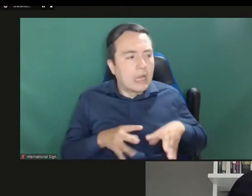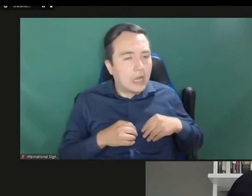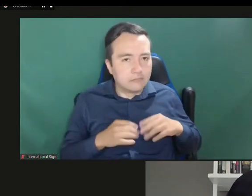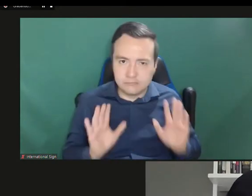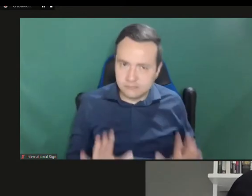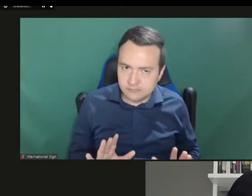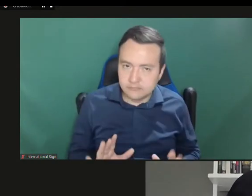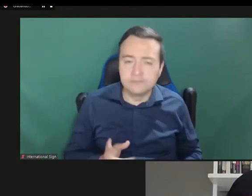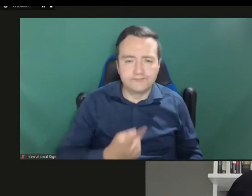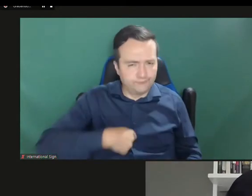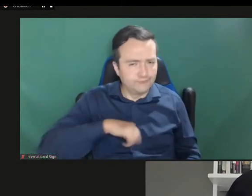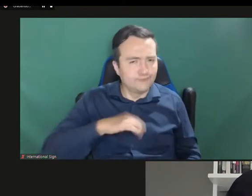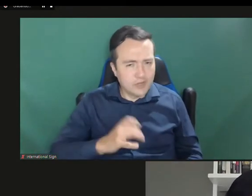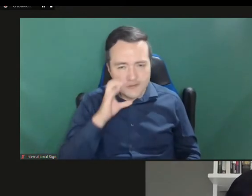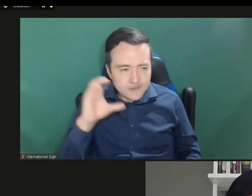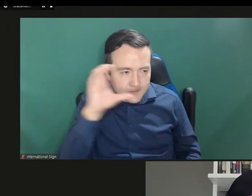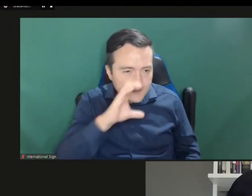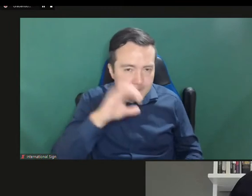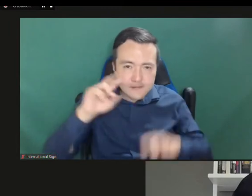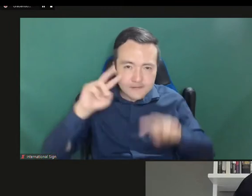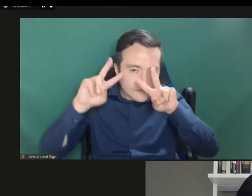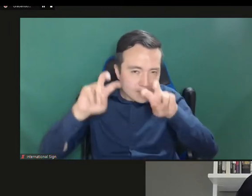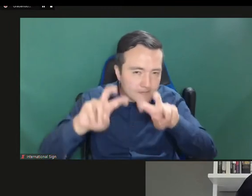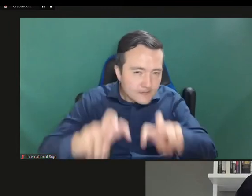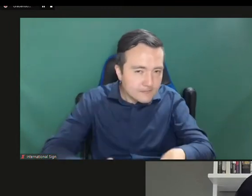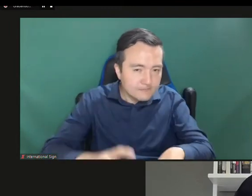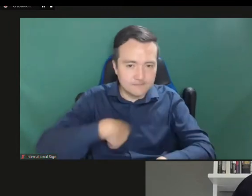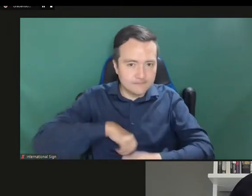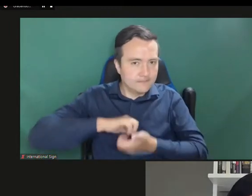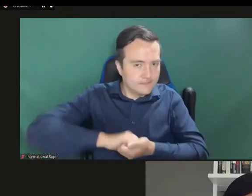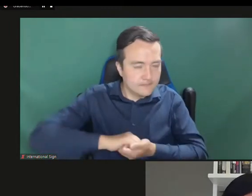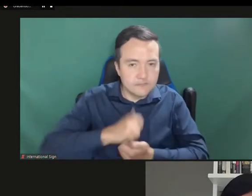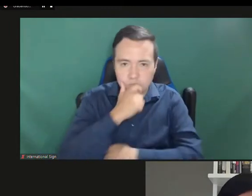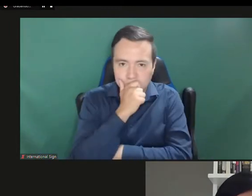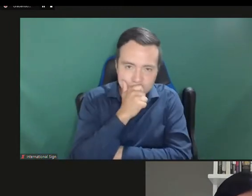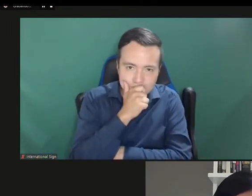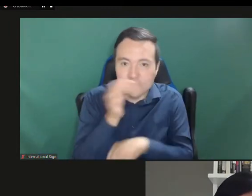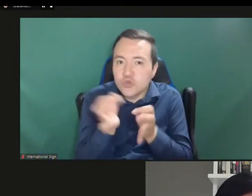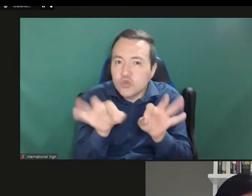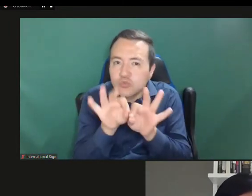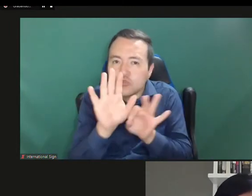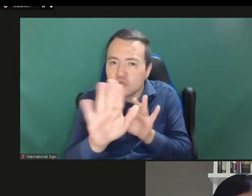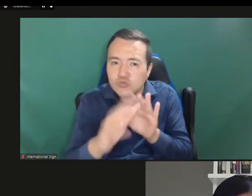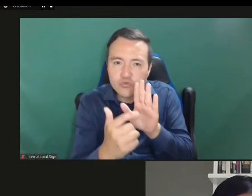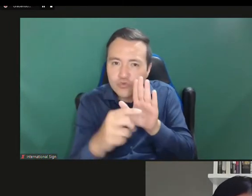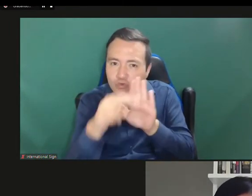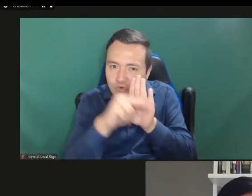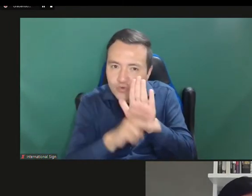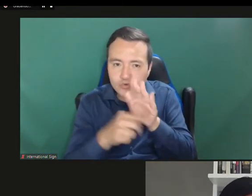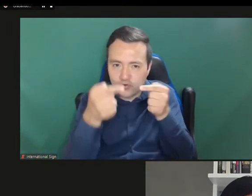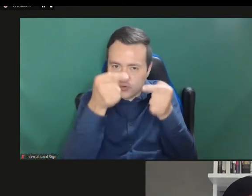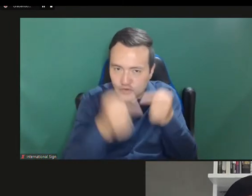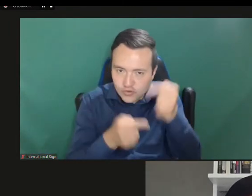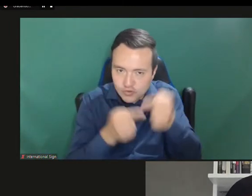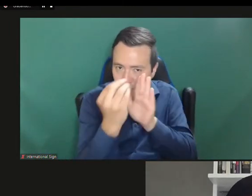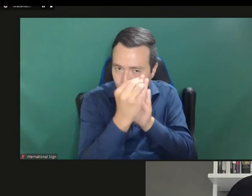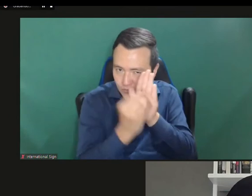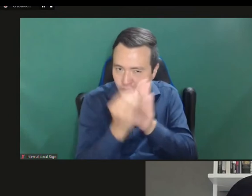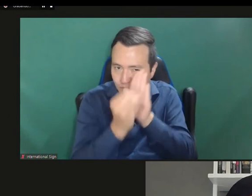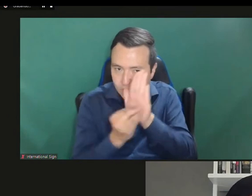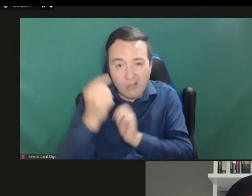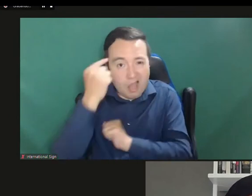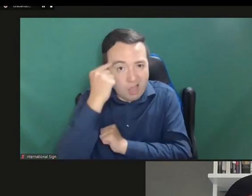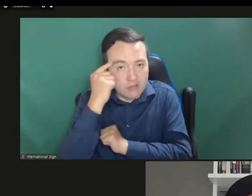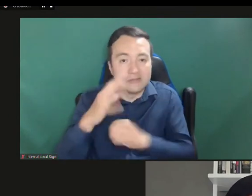investigado desde el instituto con muchos colegas tratar de hacer esa conexión con marcos normativos que vayan más allá de la salud y unas colegas publicaron